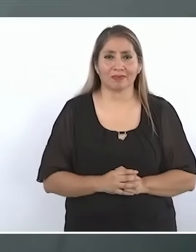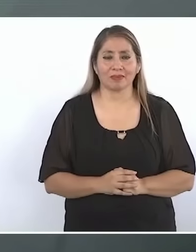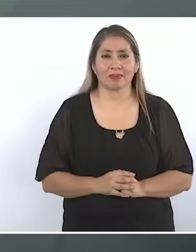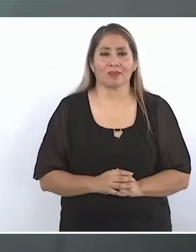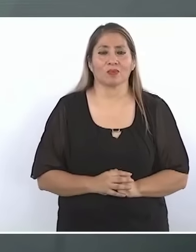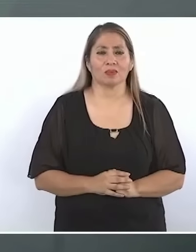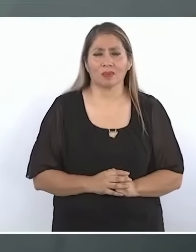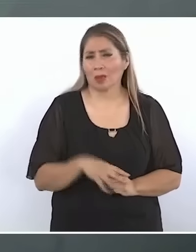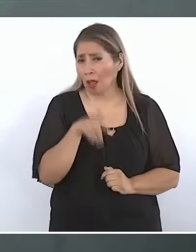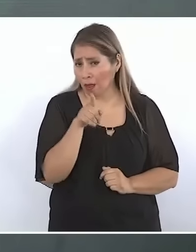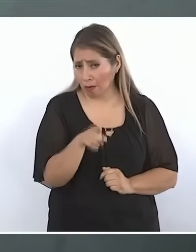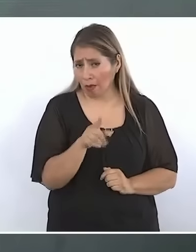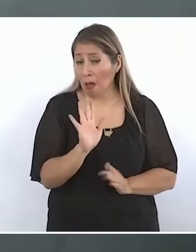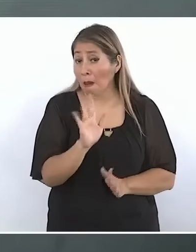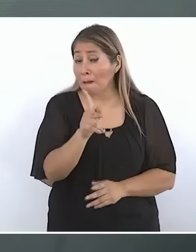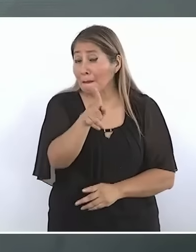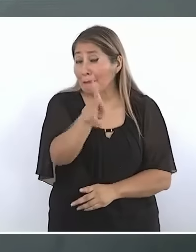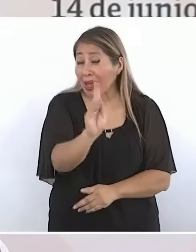Pero